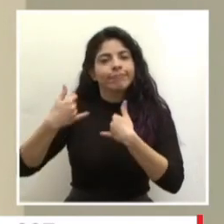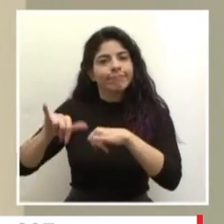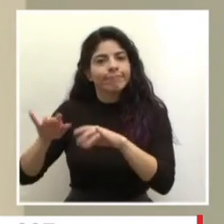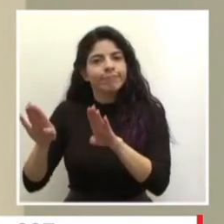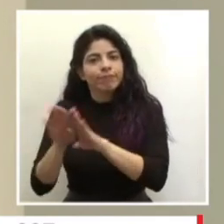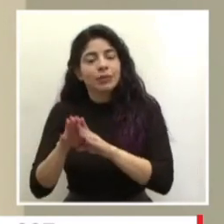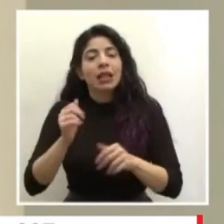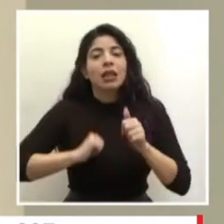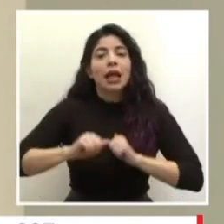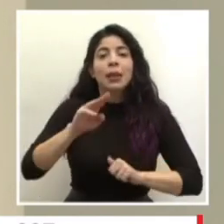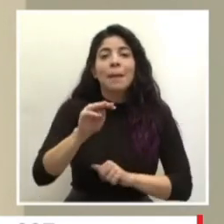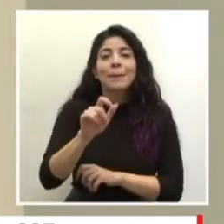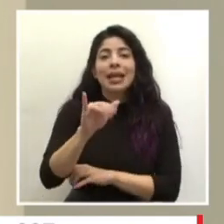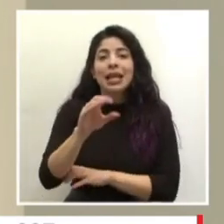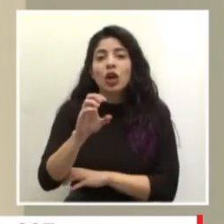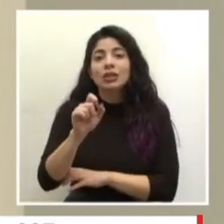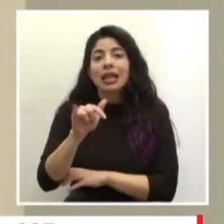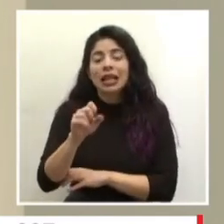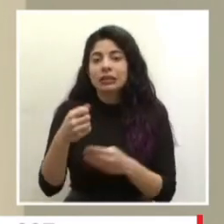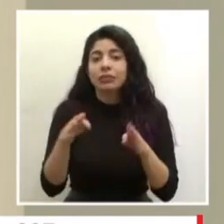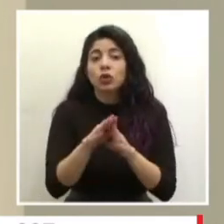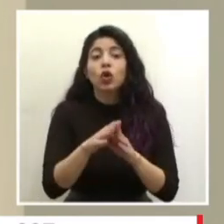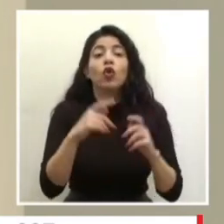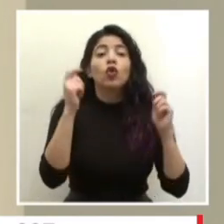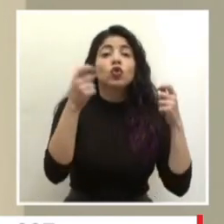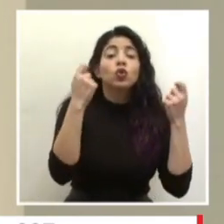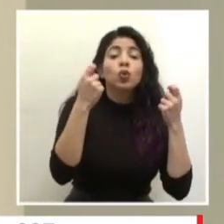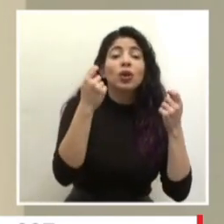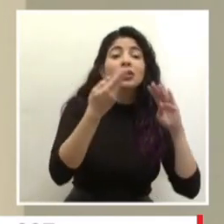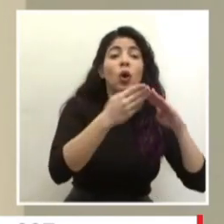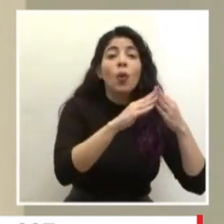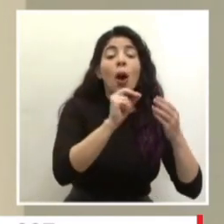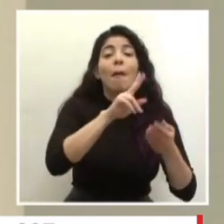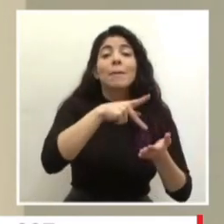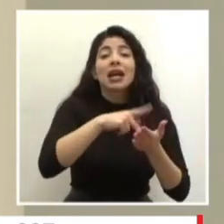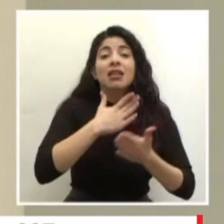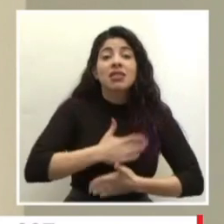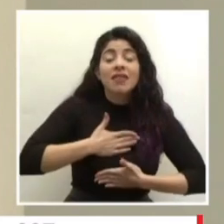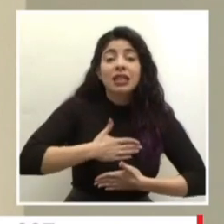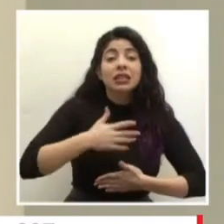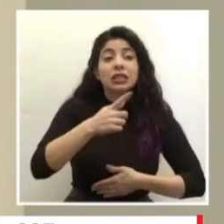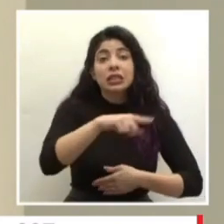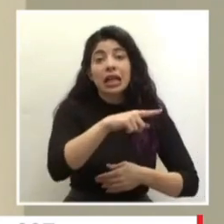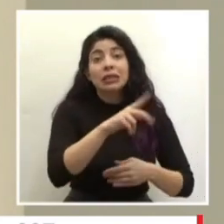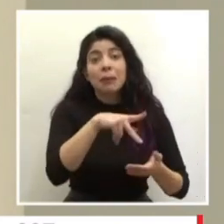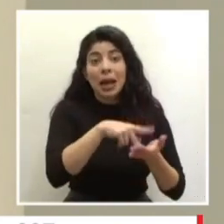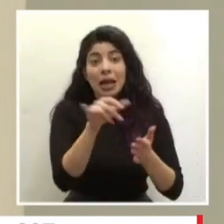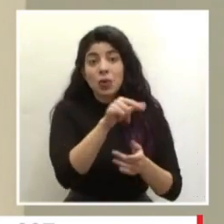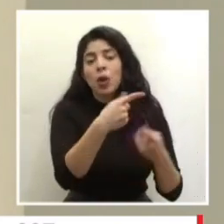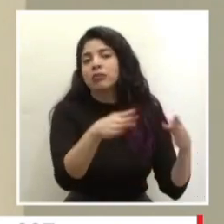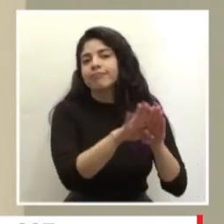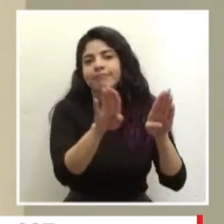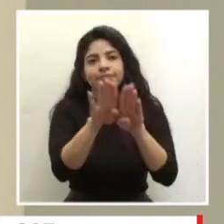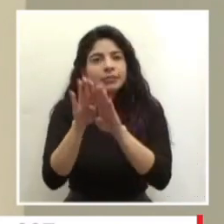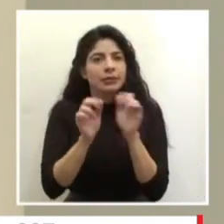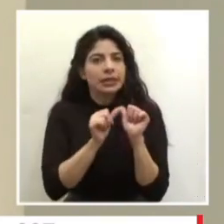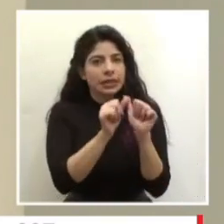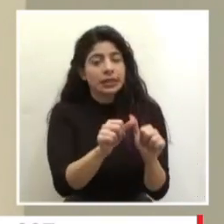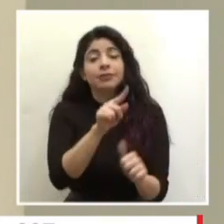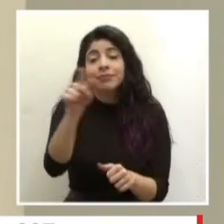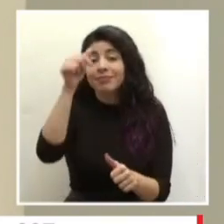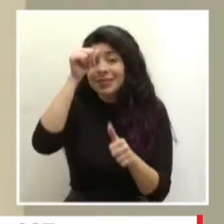Melico Salazar, turnos y ferias comunitarias, así como parque de diversiones y similares a este parque. Recordemos esto